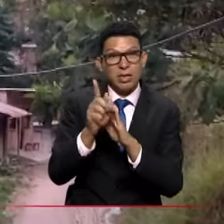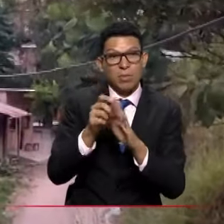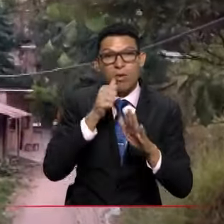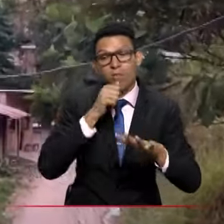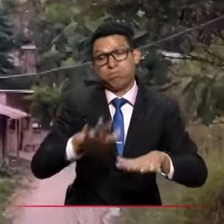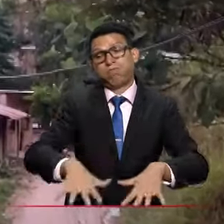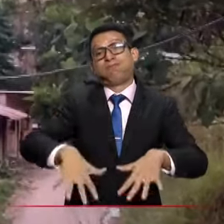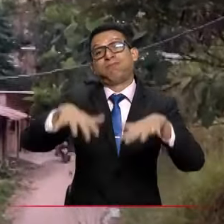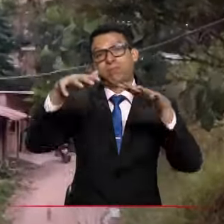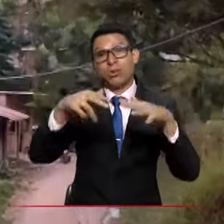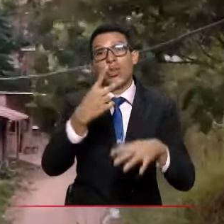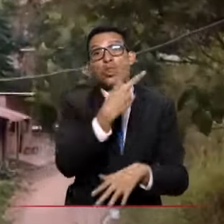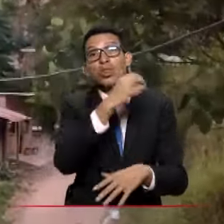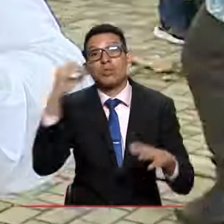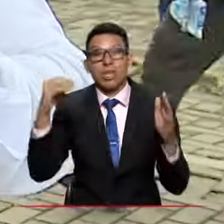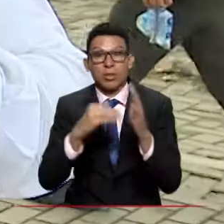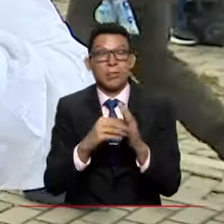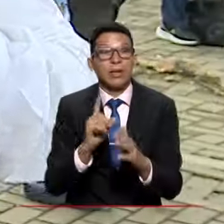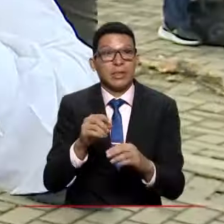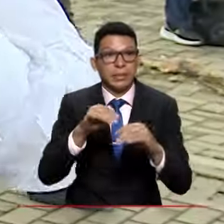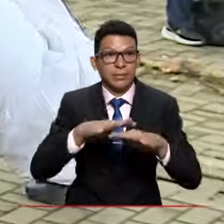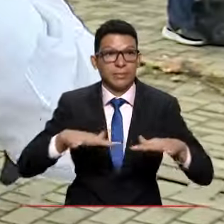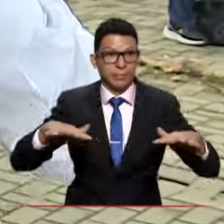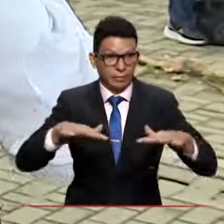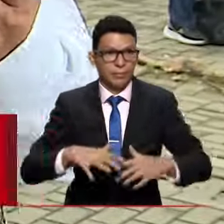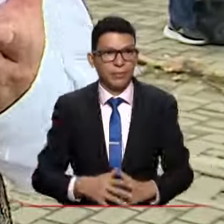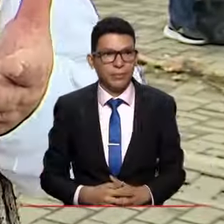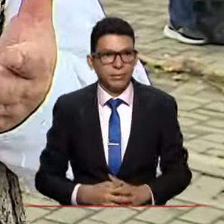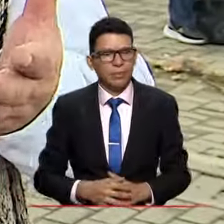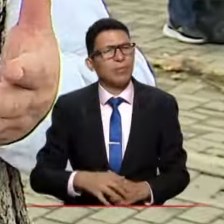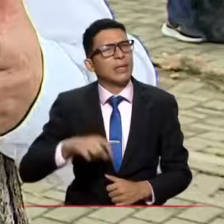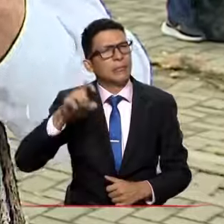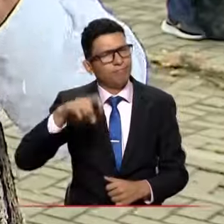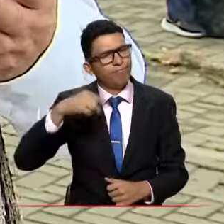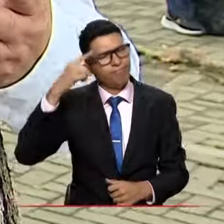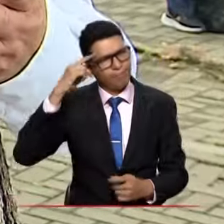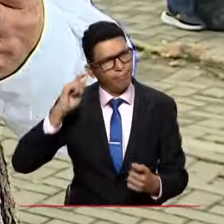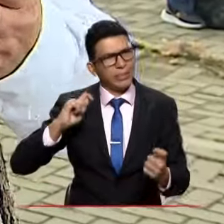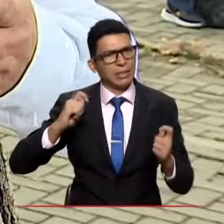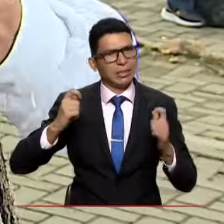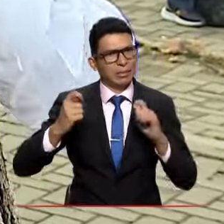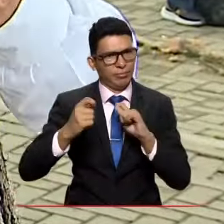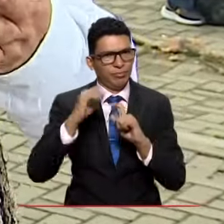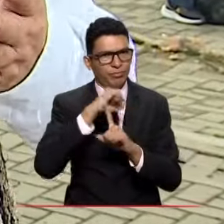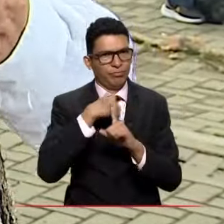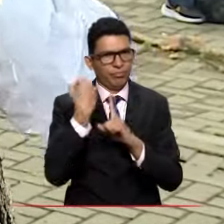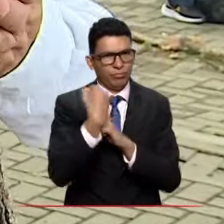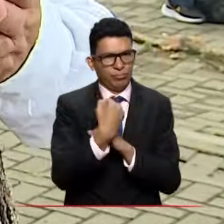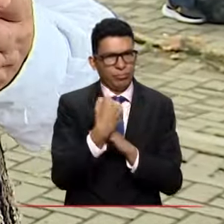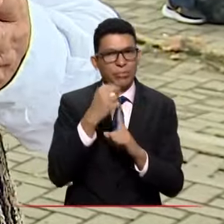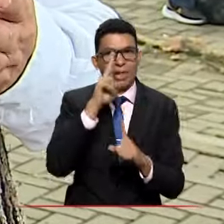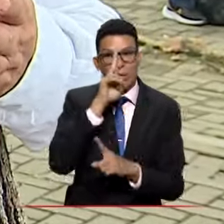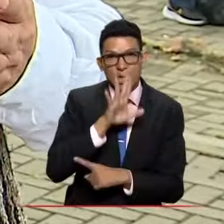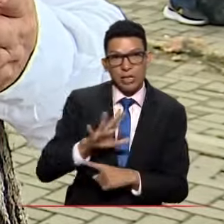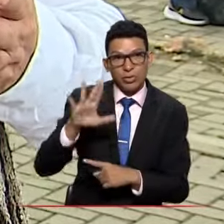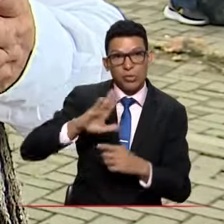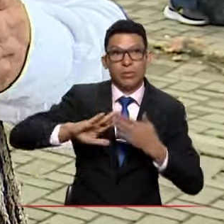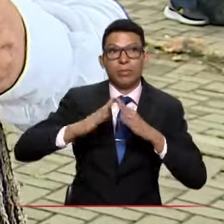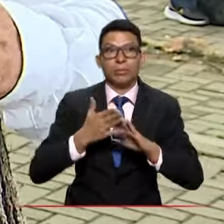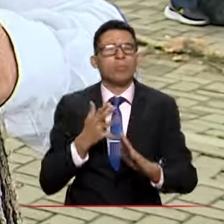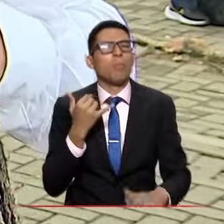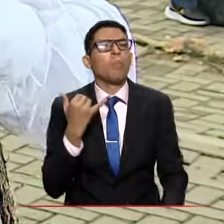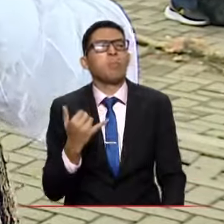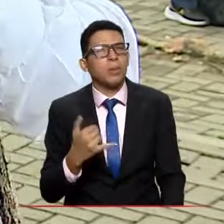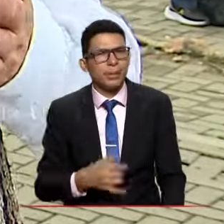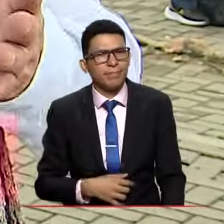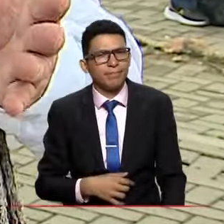más de 200.000 hectáreas de tierra. Eso es lo que tenemos que replantear como sociedad, como nación, como pueblos. Tenemos